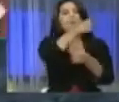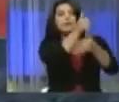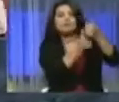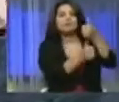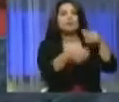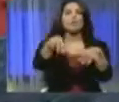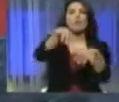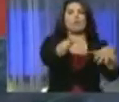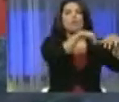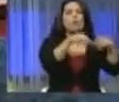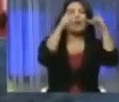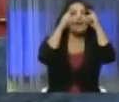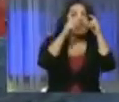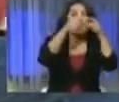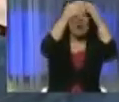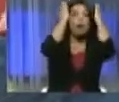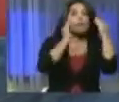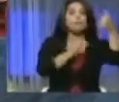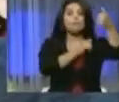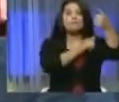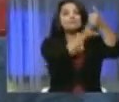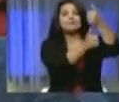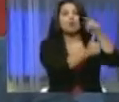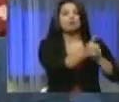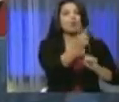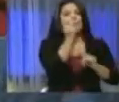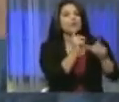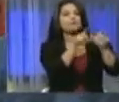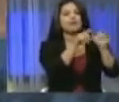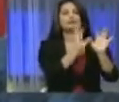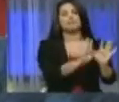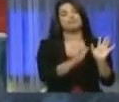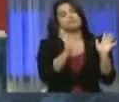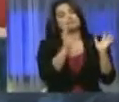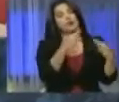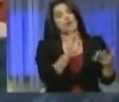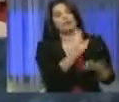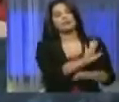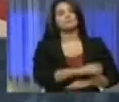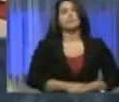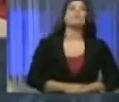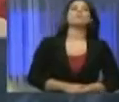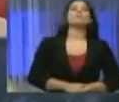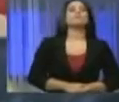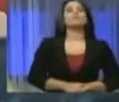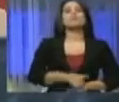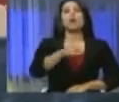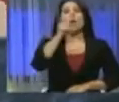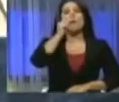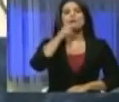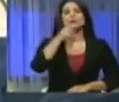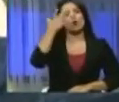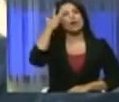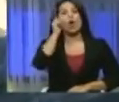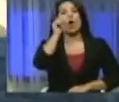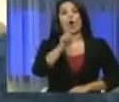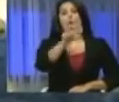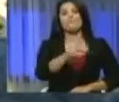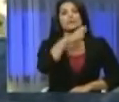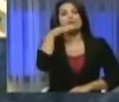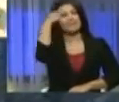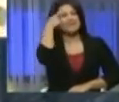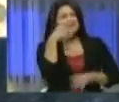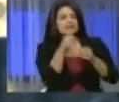a Ramos Alú. Está subordinado como debe ser. Entendido, mi jefe zombie debe decir el majunche